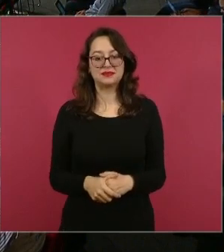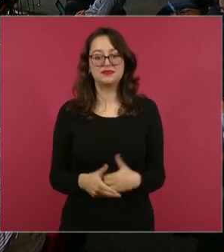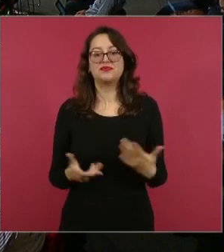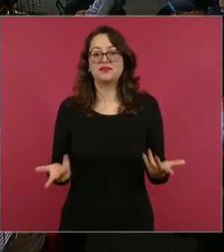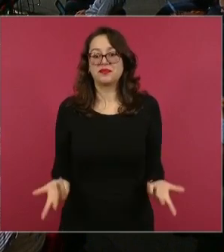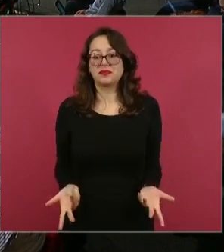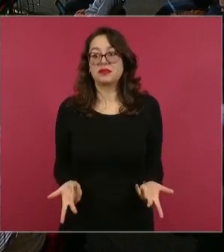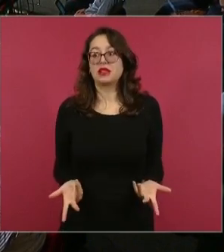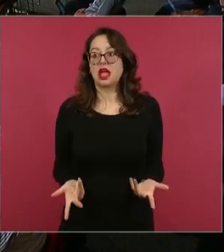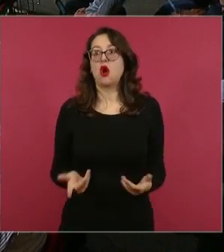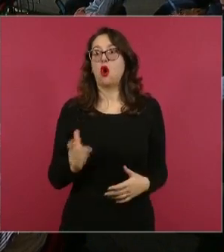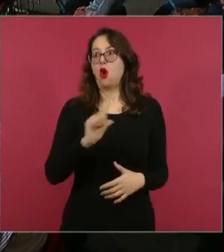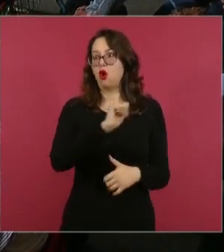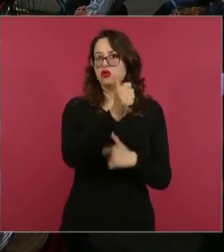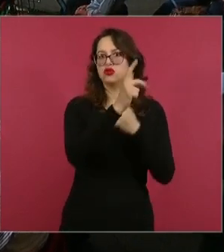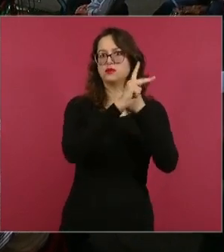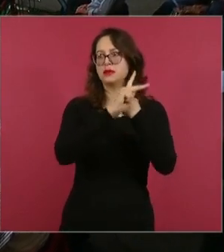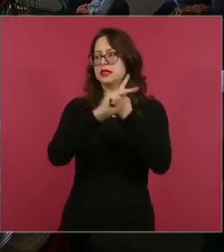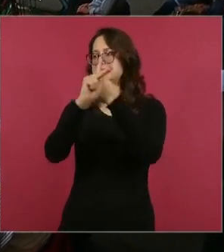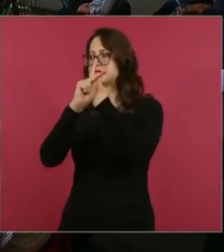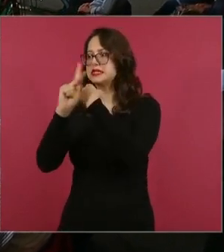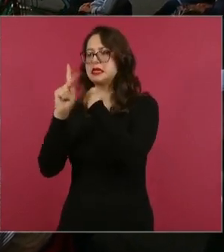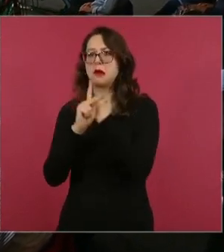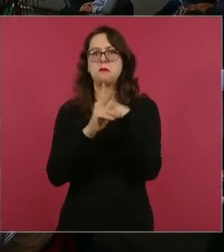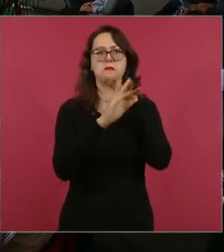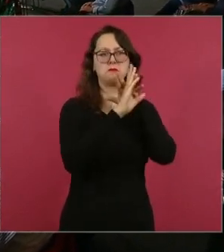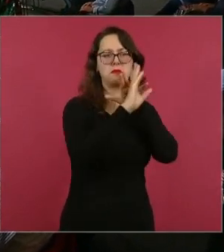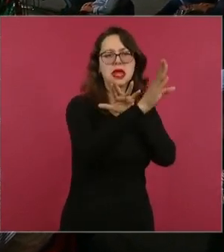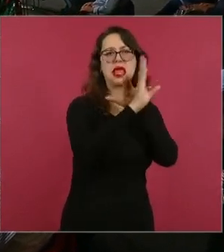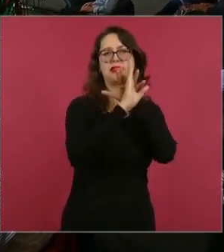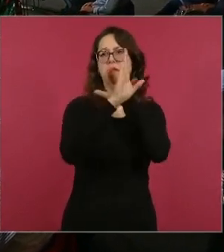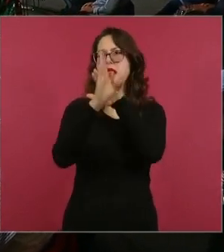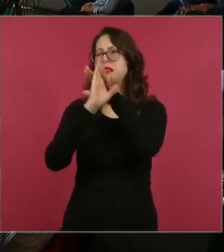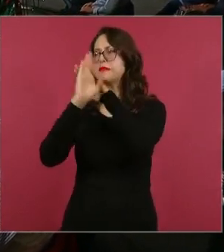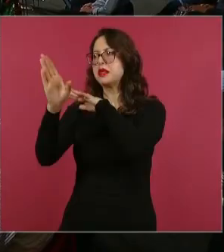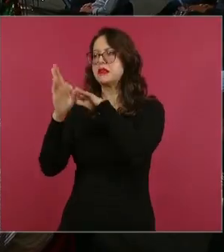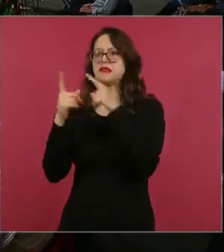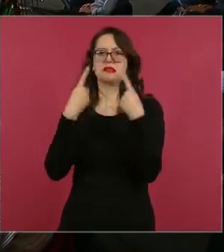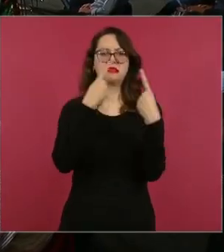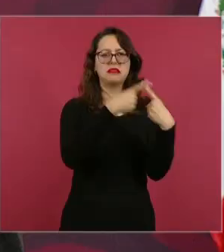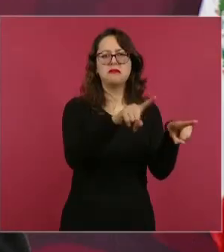migrantes sí de todo el